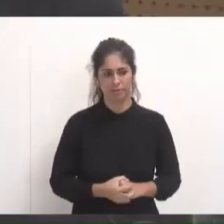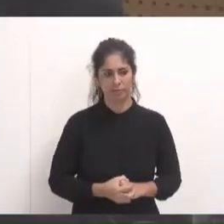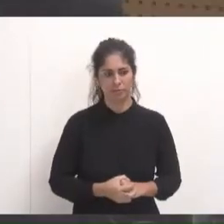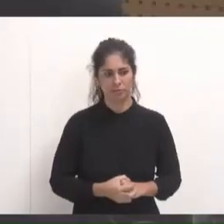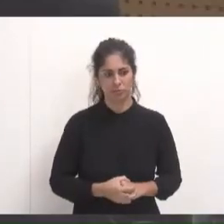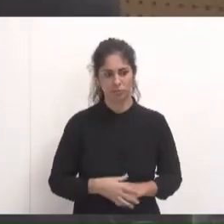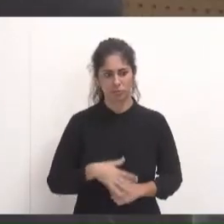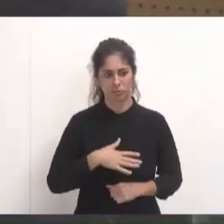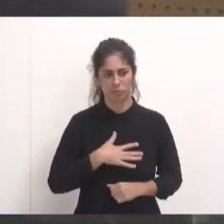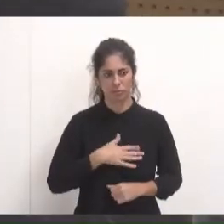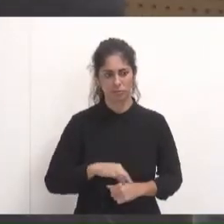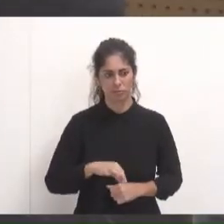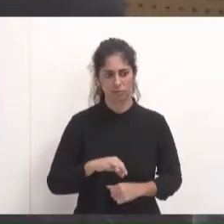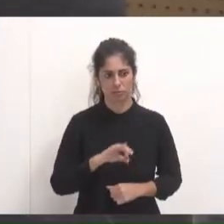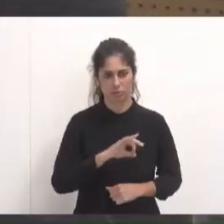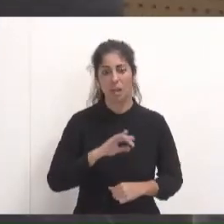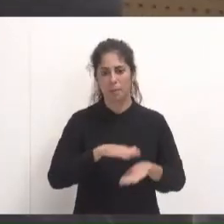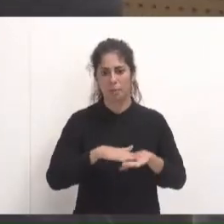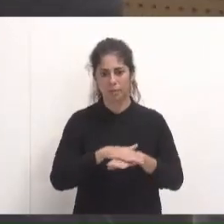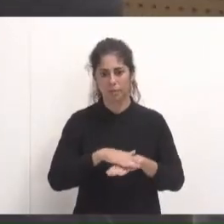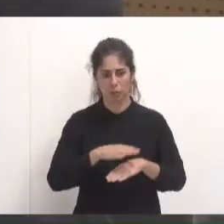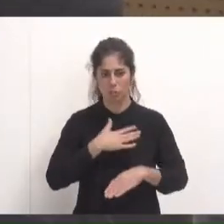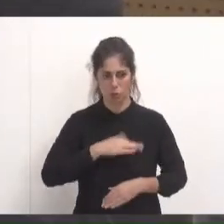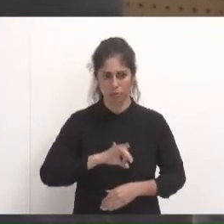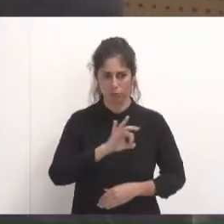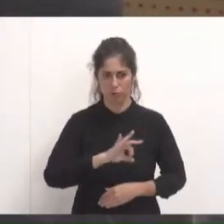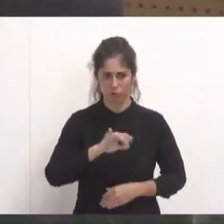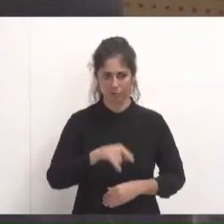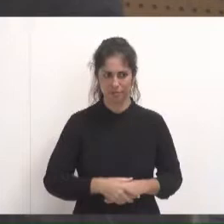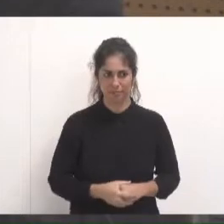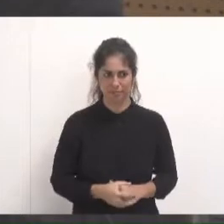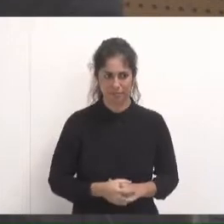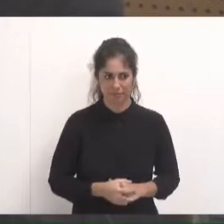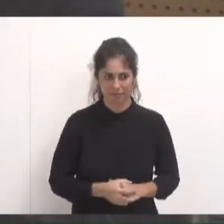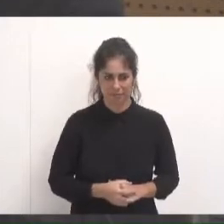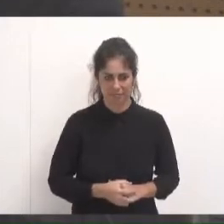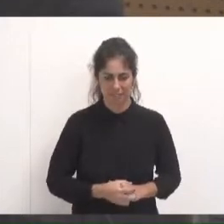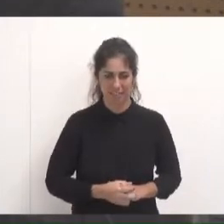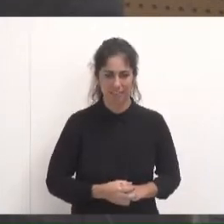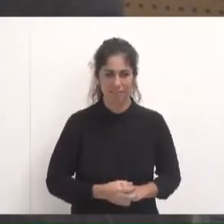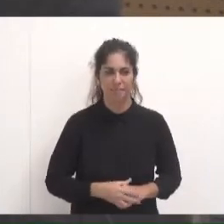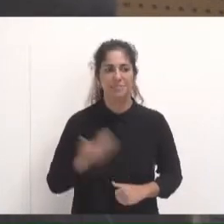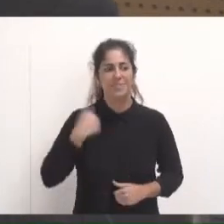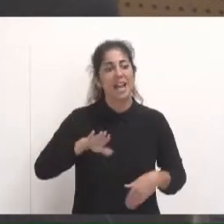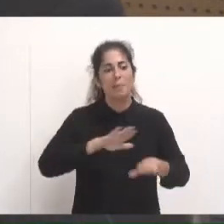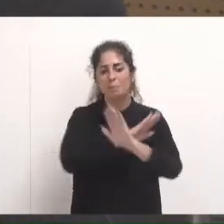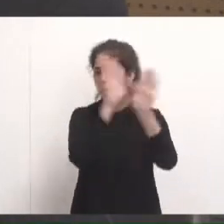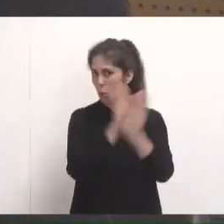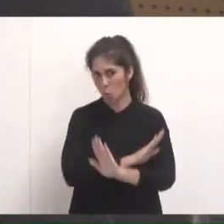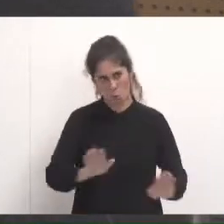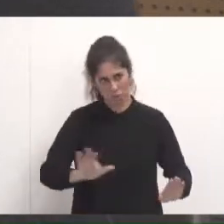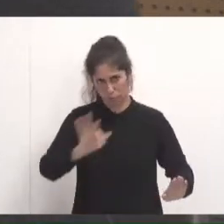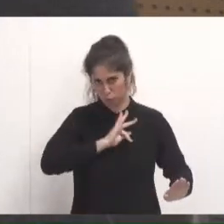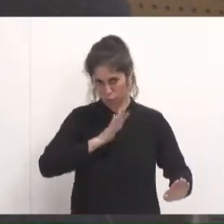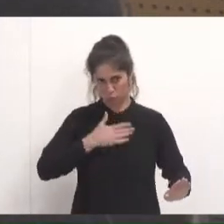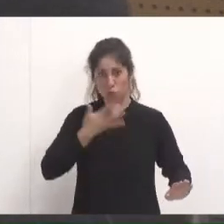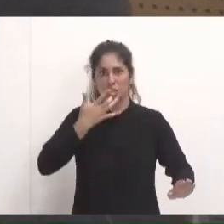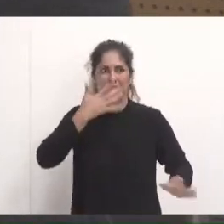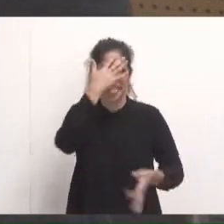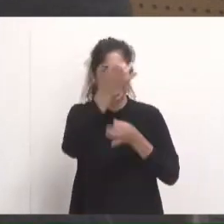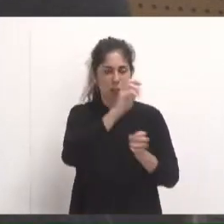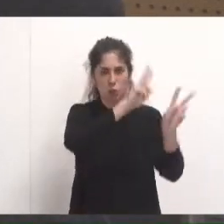No sé si haré uso de la totalidad del tiempo disponible. En principio anuncio que ya esta será mi última intervención, salvo que apareciera algún dato nuevo